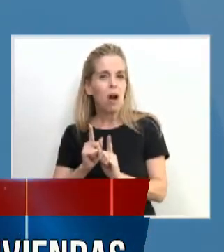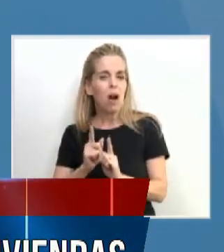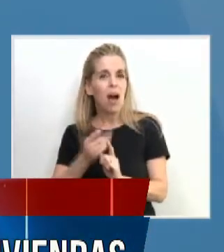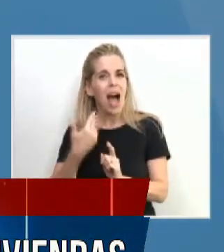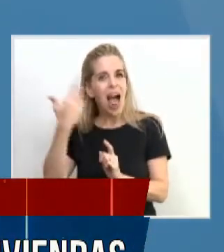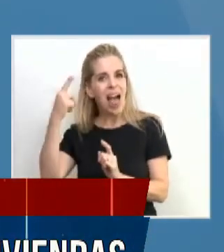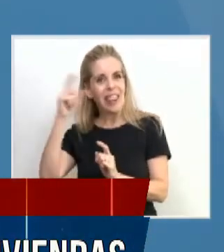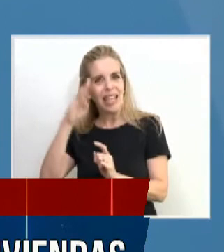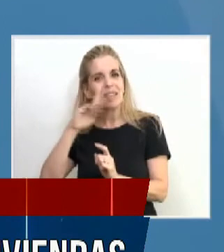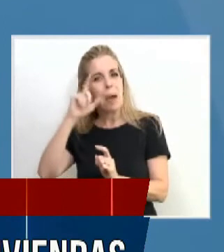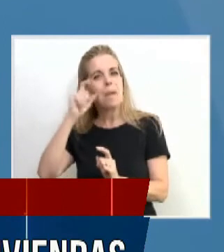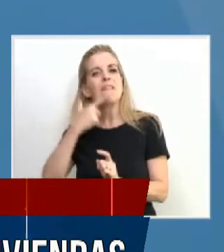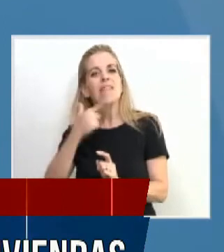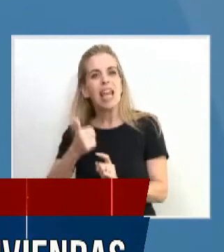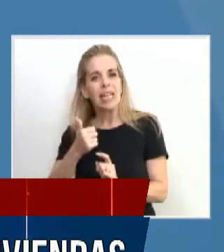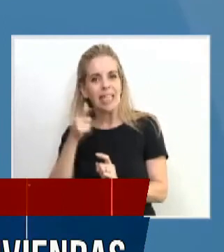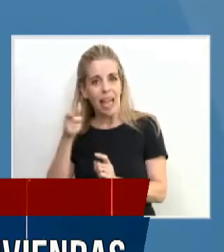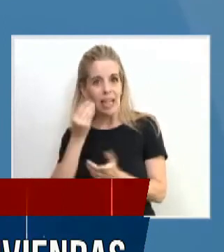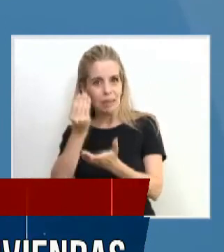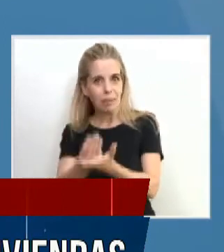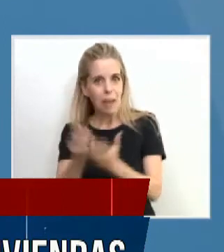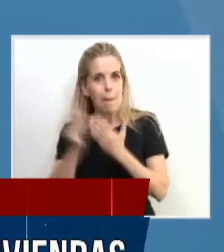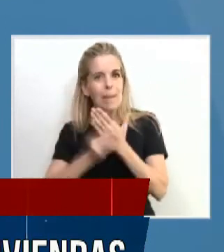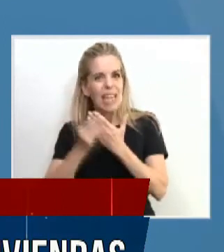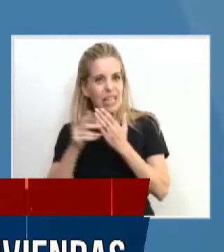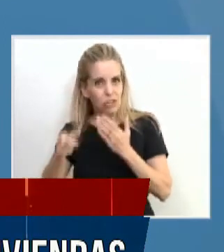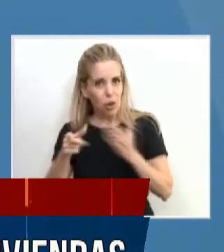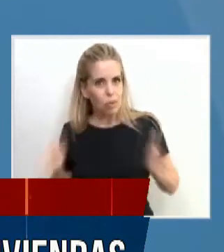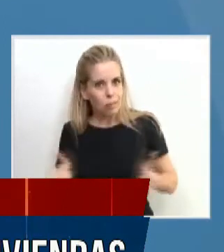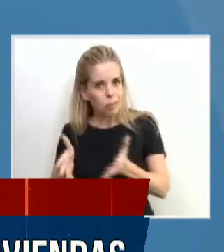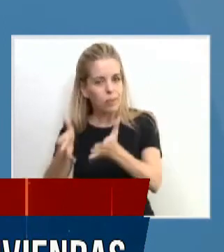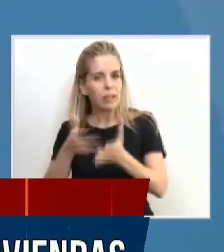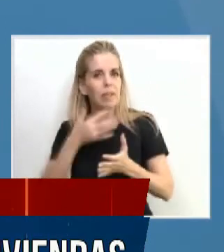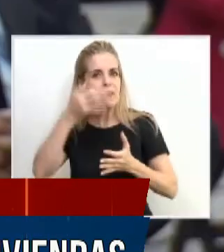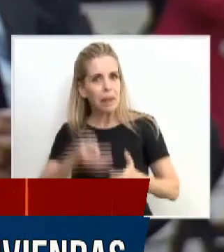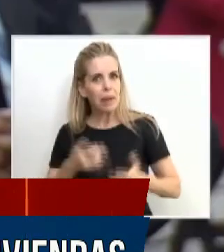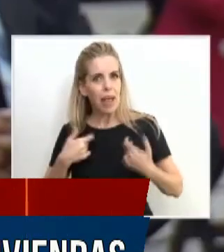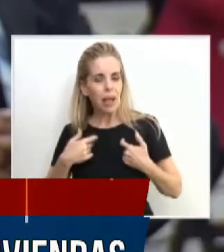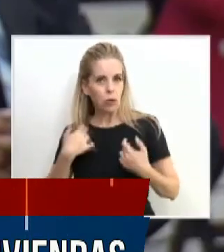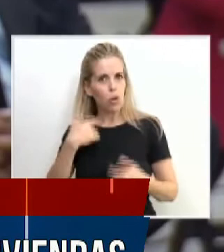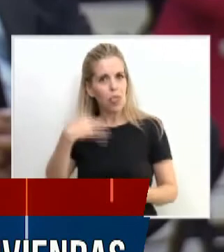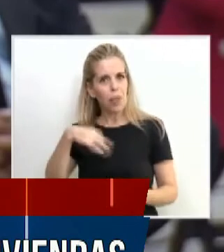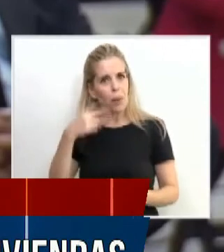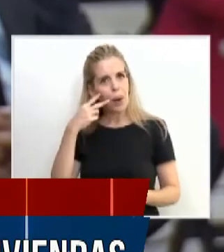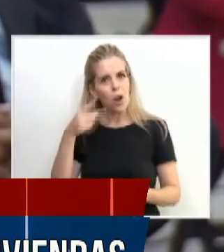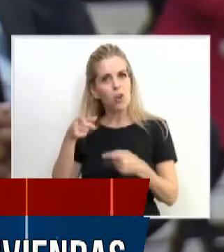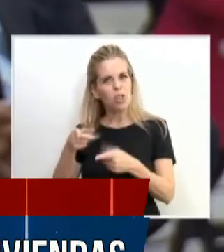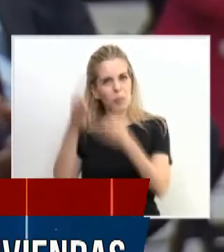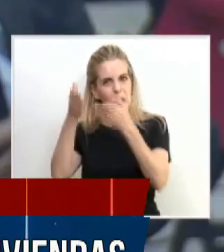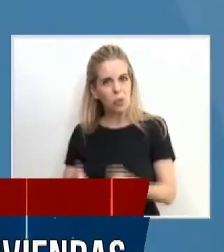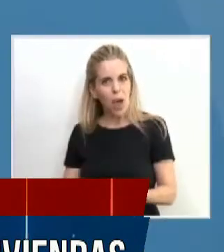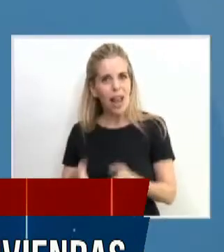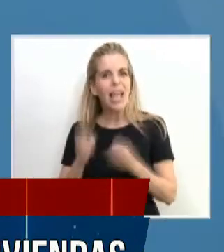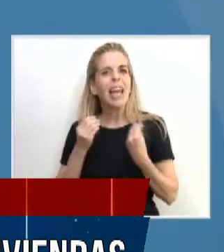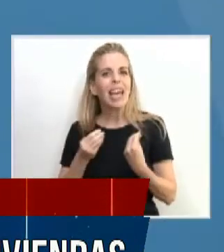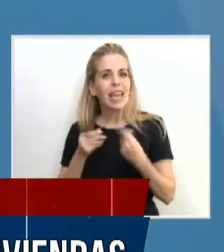Eugenia Bielsa, pero le ha dado una impronta que yo debo reconocérsela, que es propia de alguien